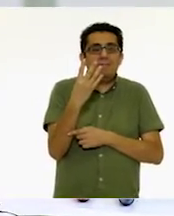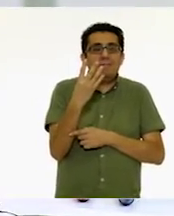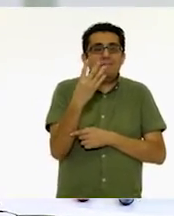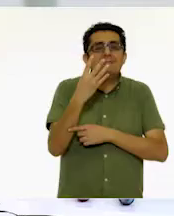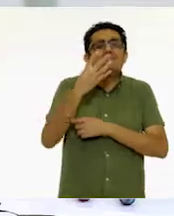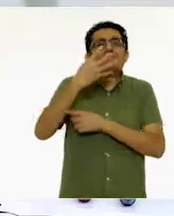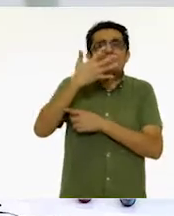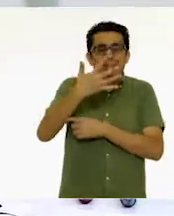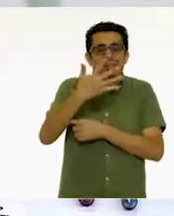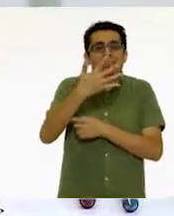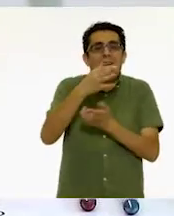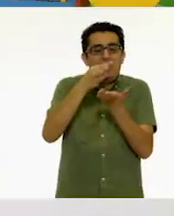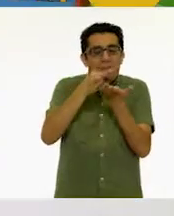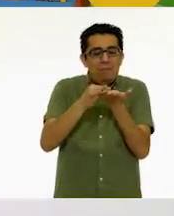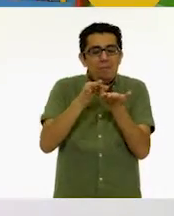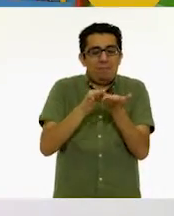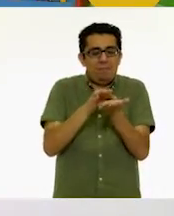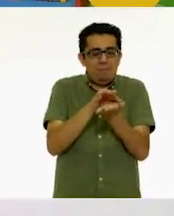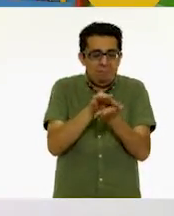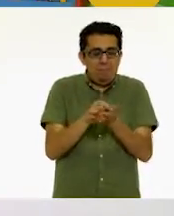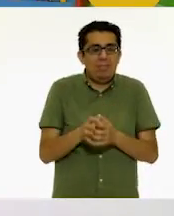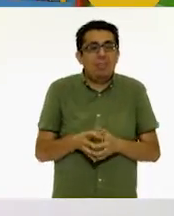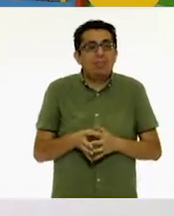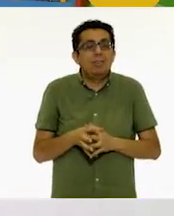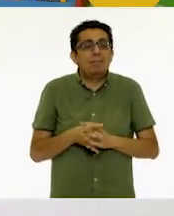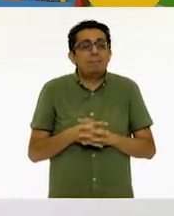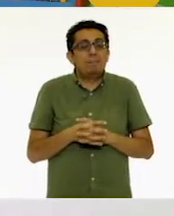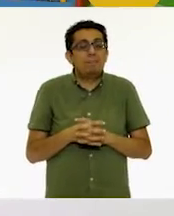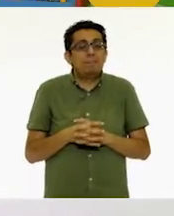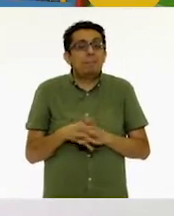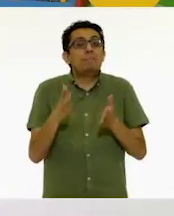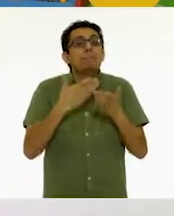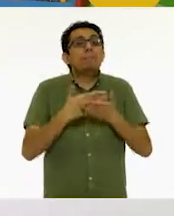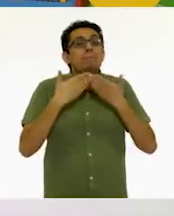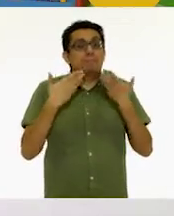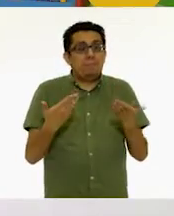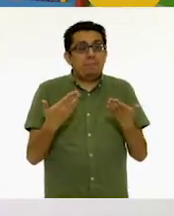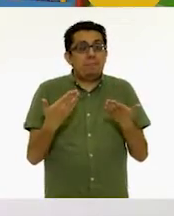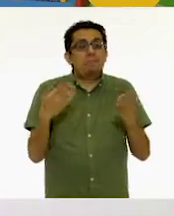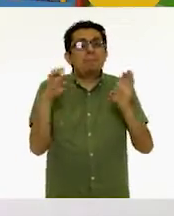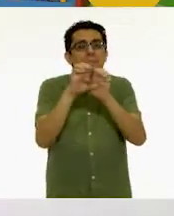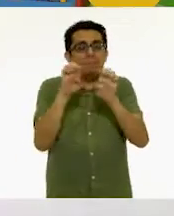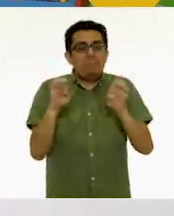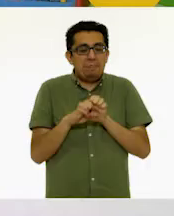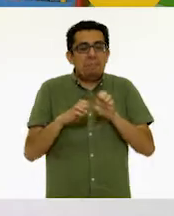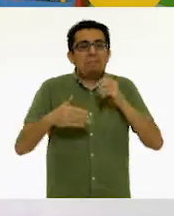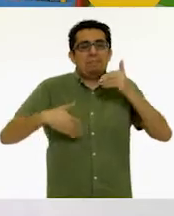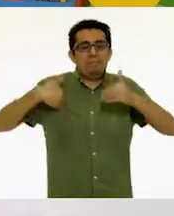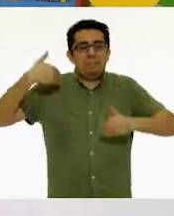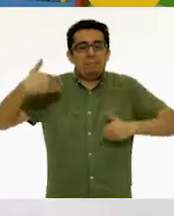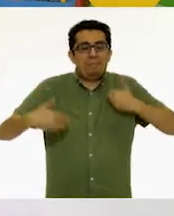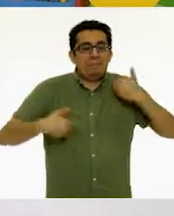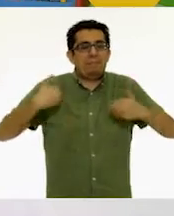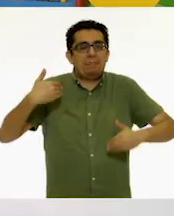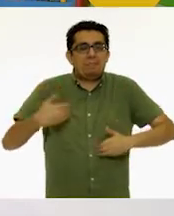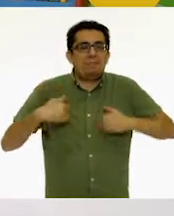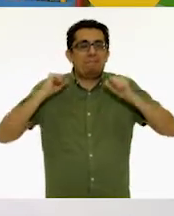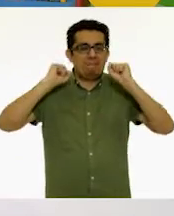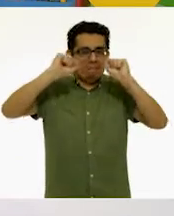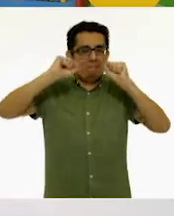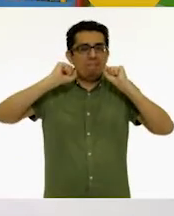y cinco fichas. Uy, y ahora vamos nosotros, los divertidos.